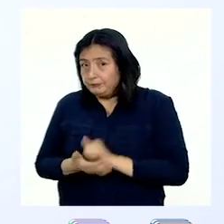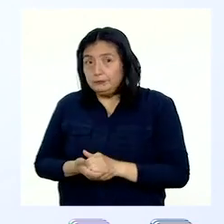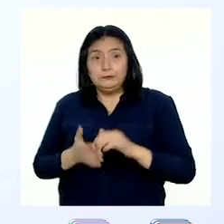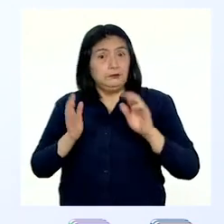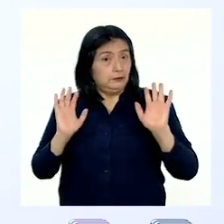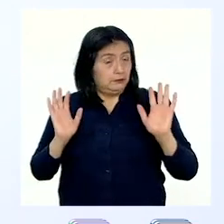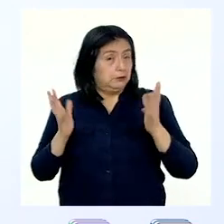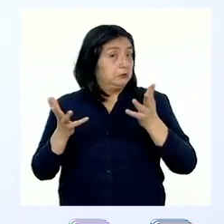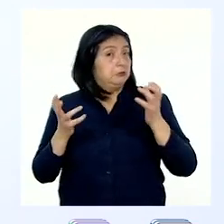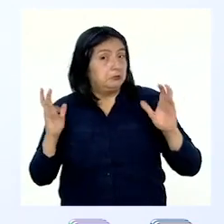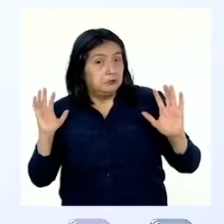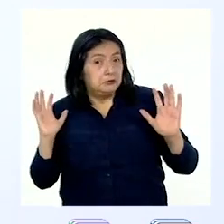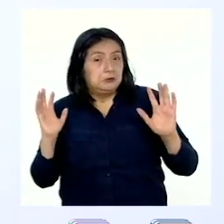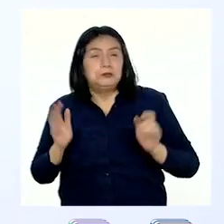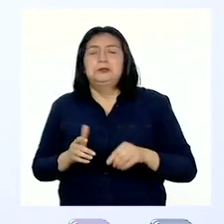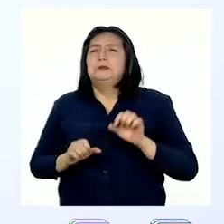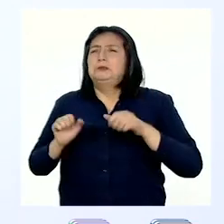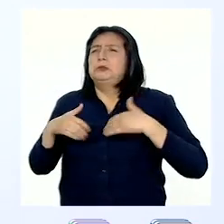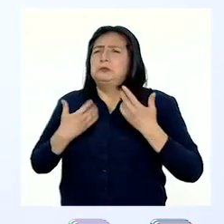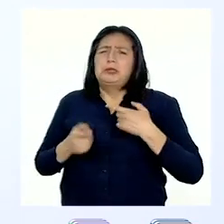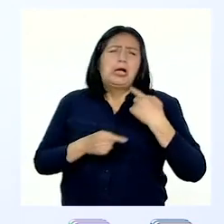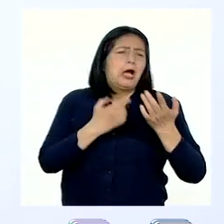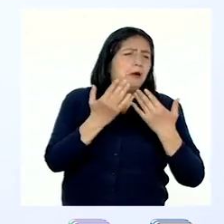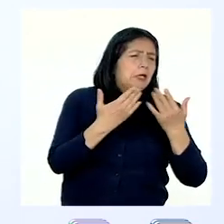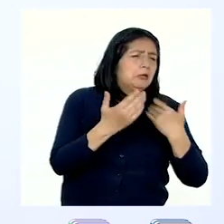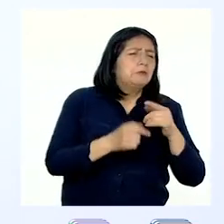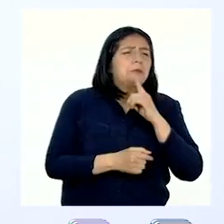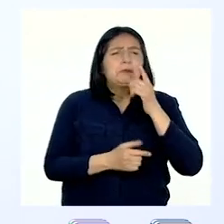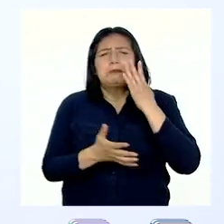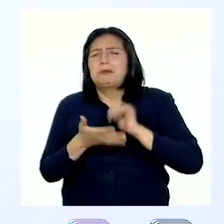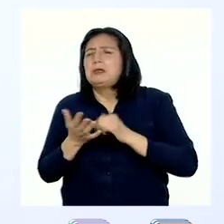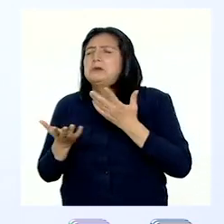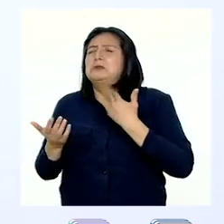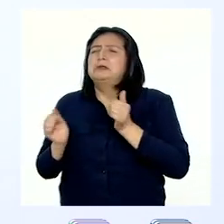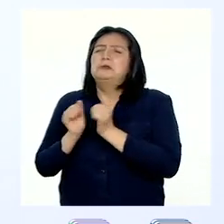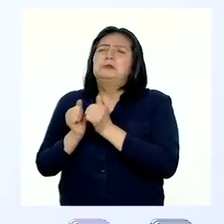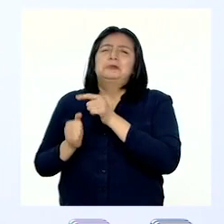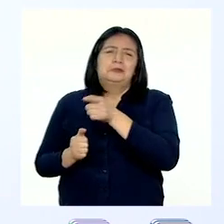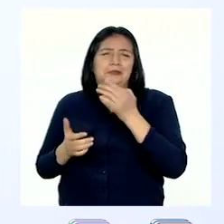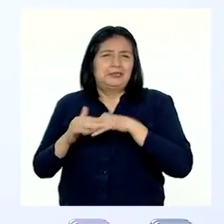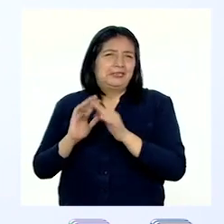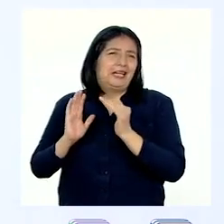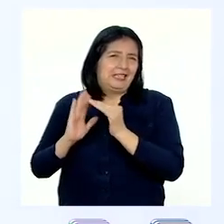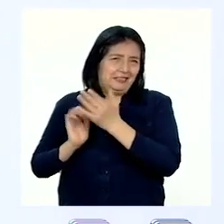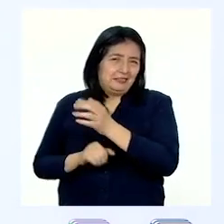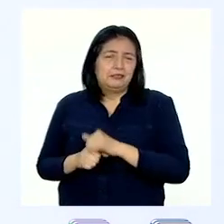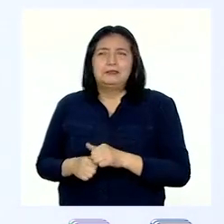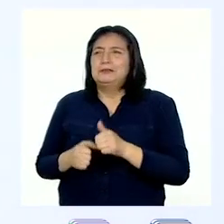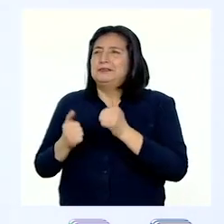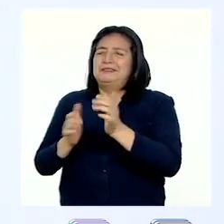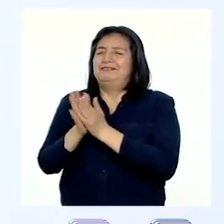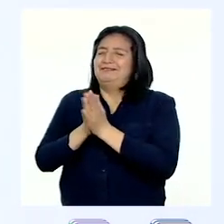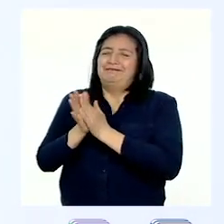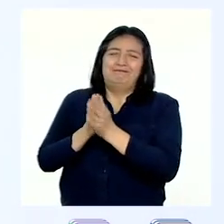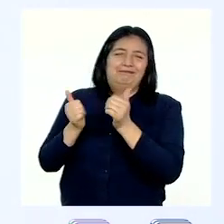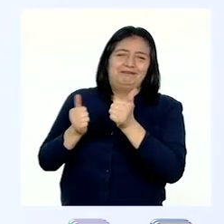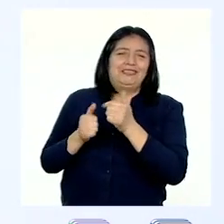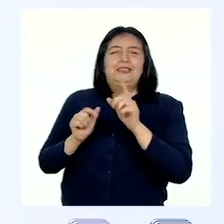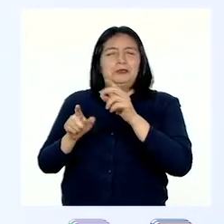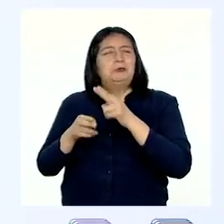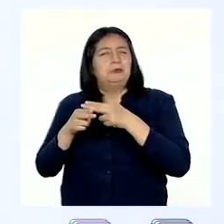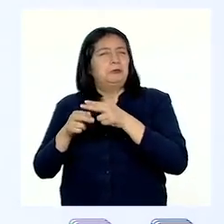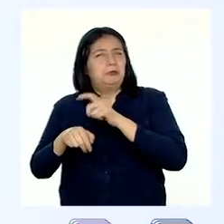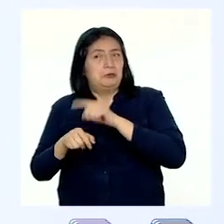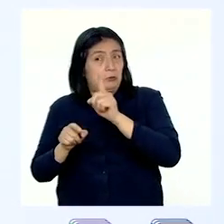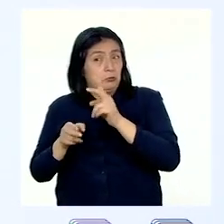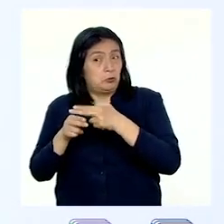Y si quieren, también pueden comentarlas con sus padres o quienes les estén acompañando en casa. ¡Oh, fabuloso! Los dejamos un